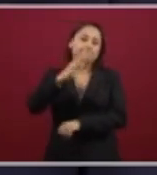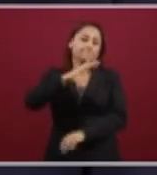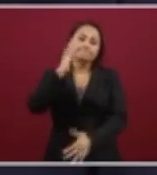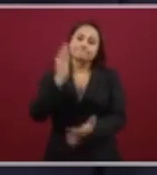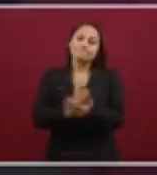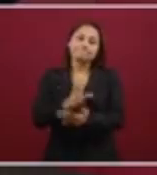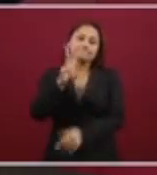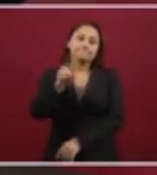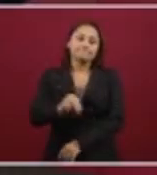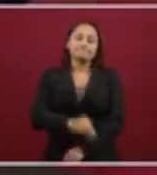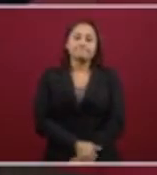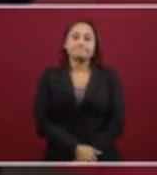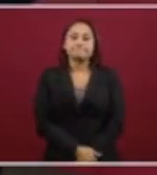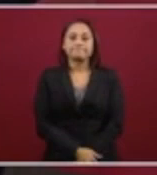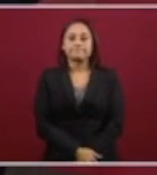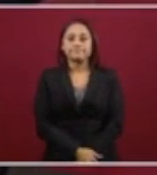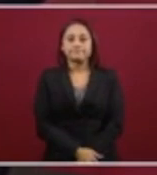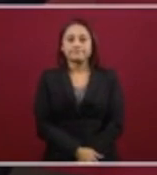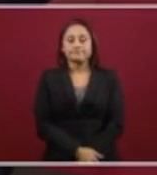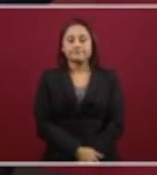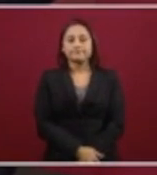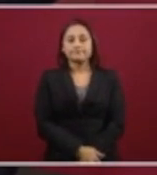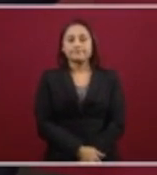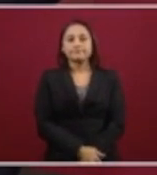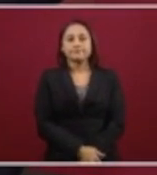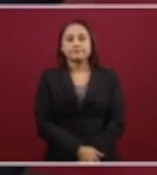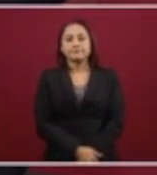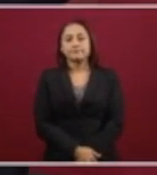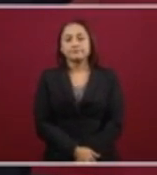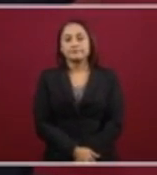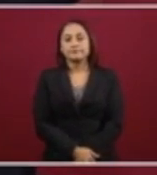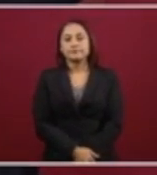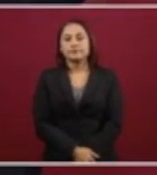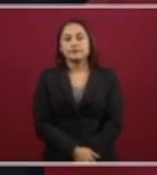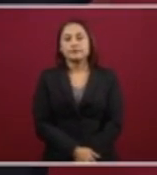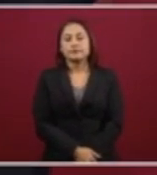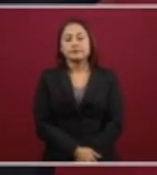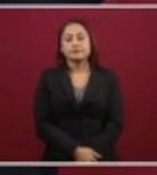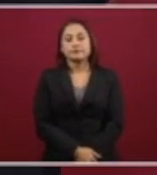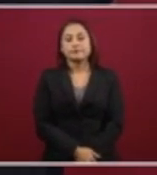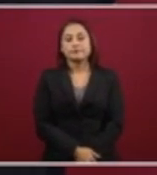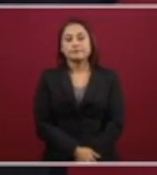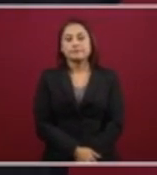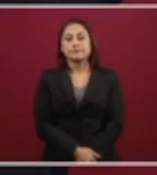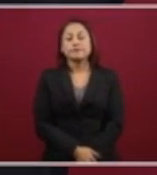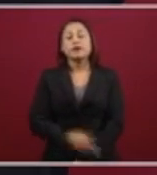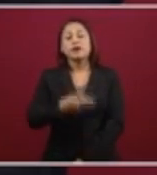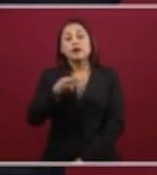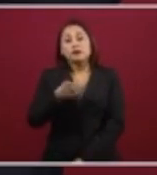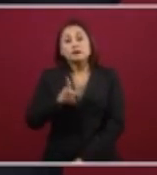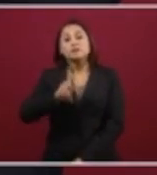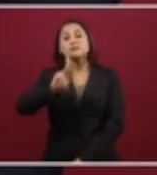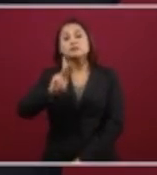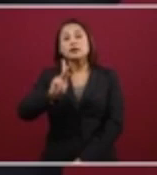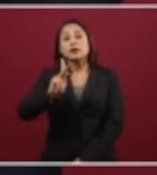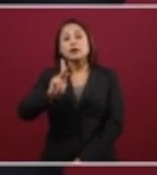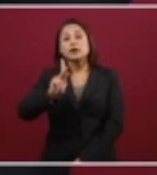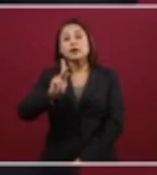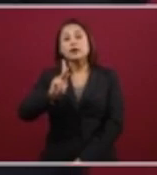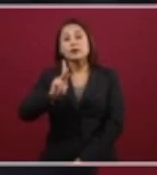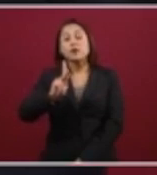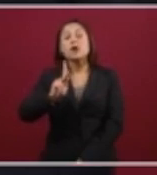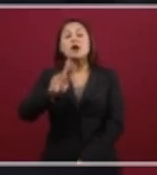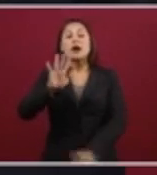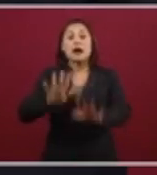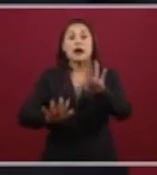Ah, pero resulta de que no fueron tomados en cuenta quienes sí son